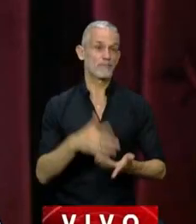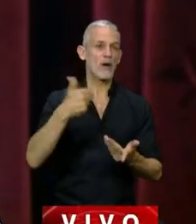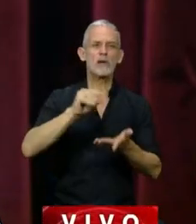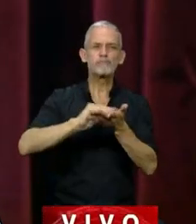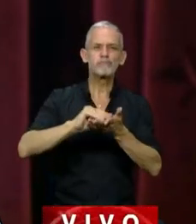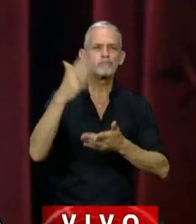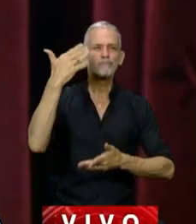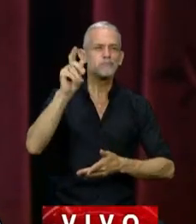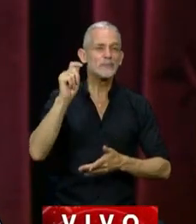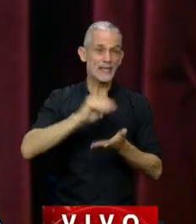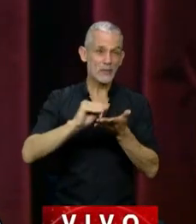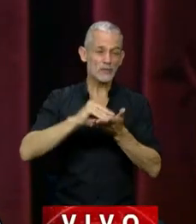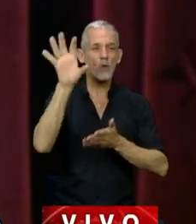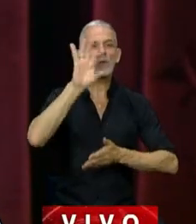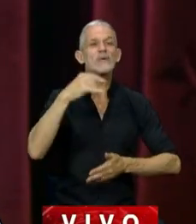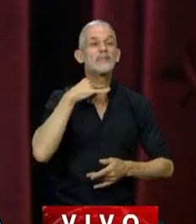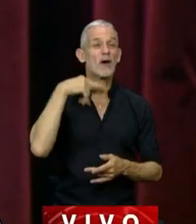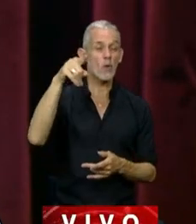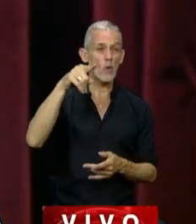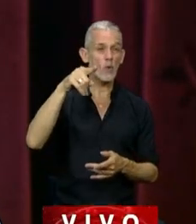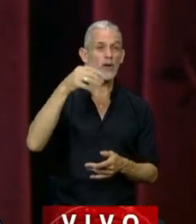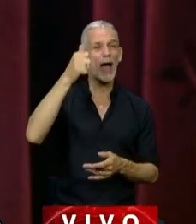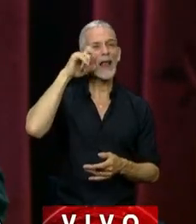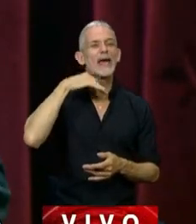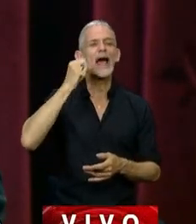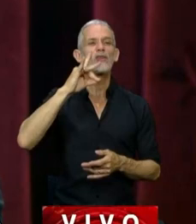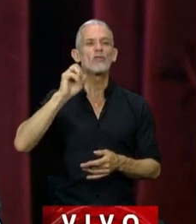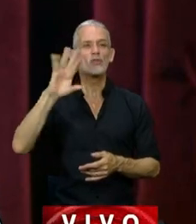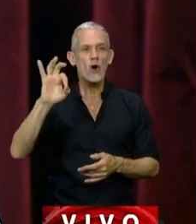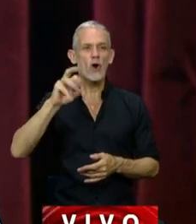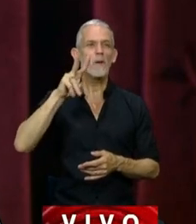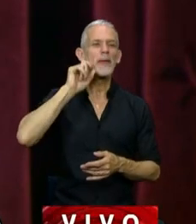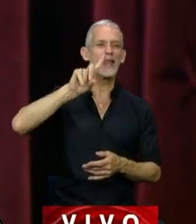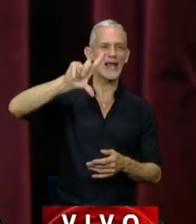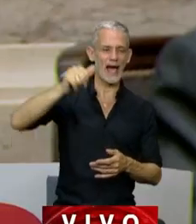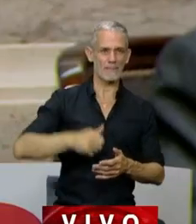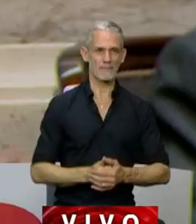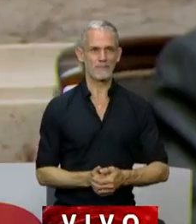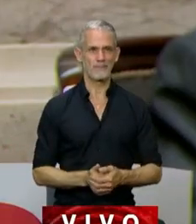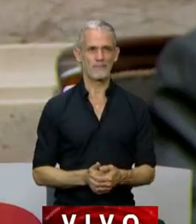En uso de la palabra, el diputado por la provincia de Jujuy, Alejandro Vilca.